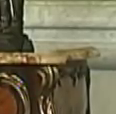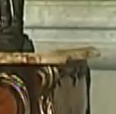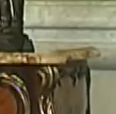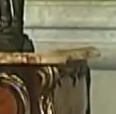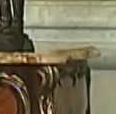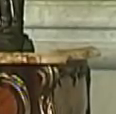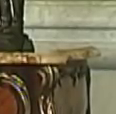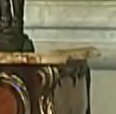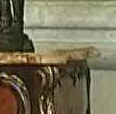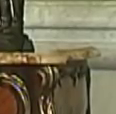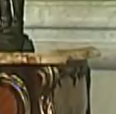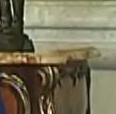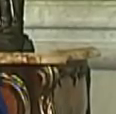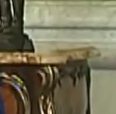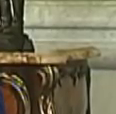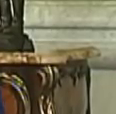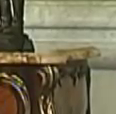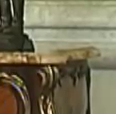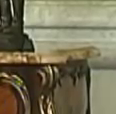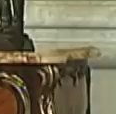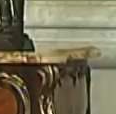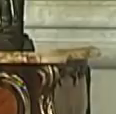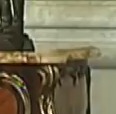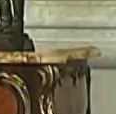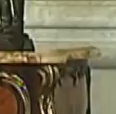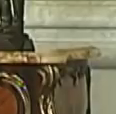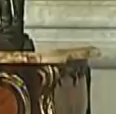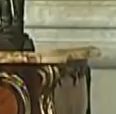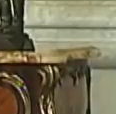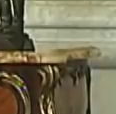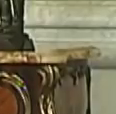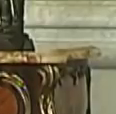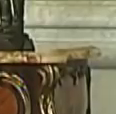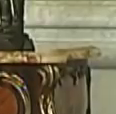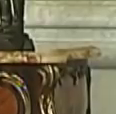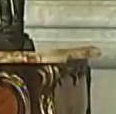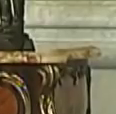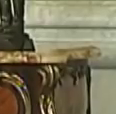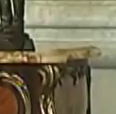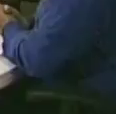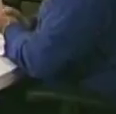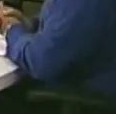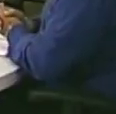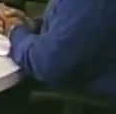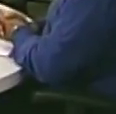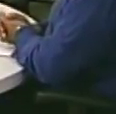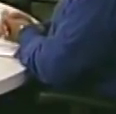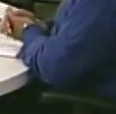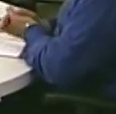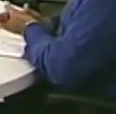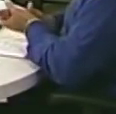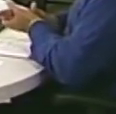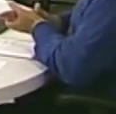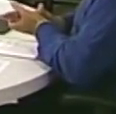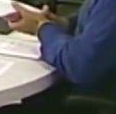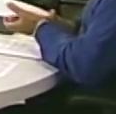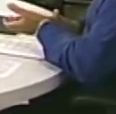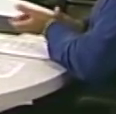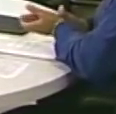ciudad de este hermoso espacio de la geografía sudamericana caracas caracas salud